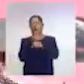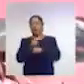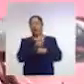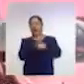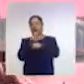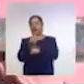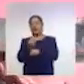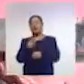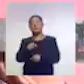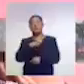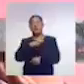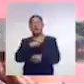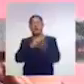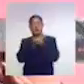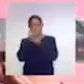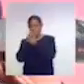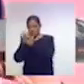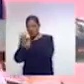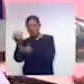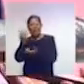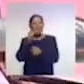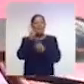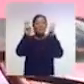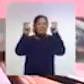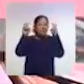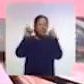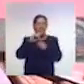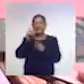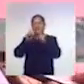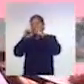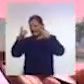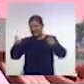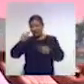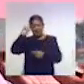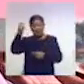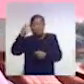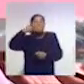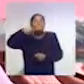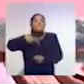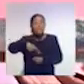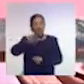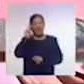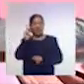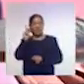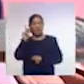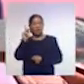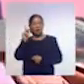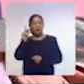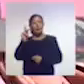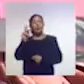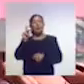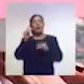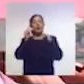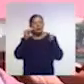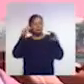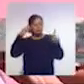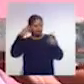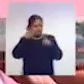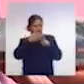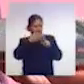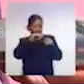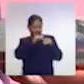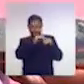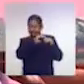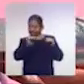tengamos innovación, tengamos un tema de desarrollo tecnológico, pero bajo una pentahélice que se tome en cuenta también el